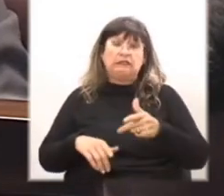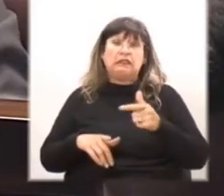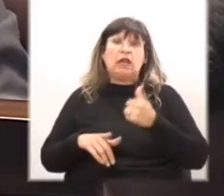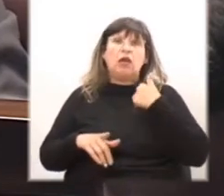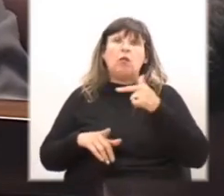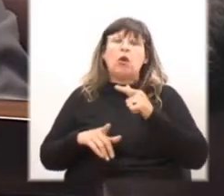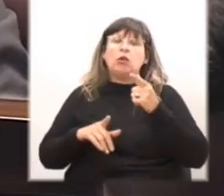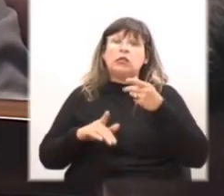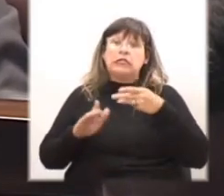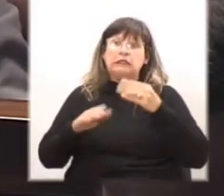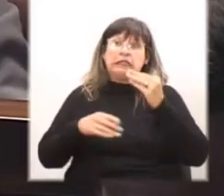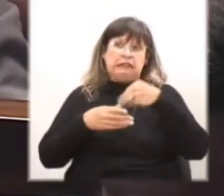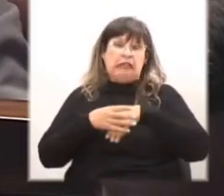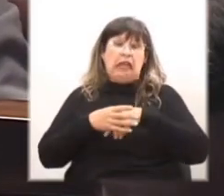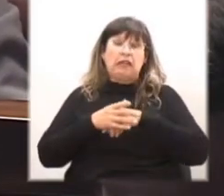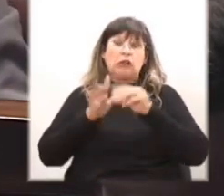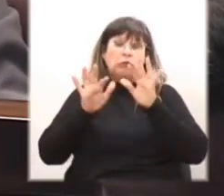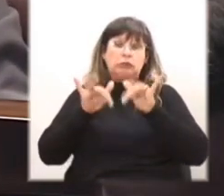interno,